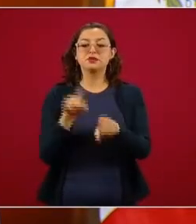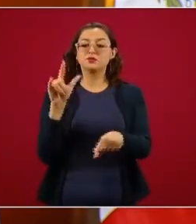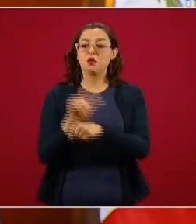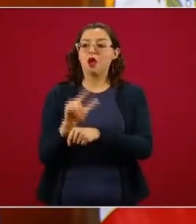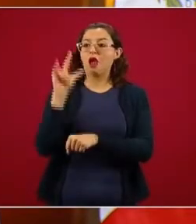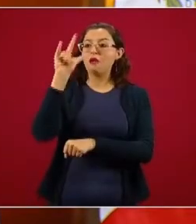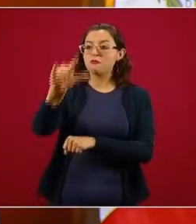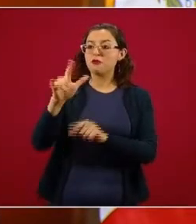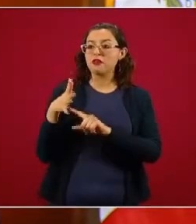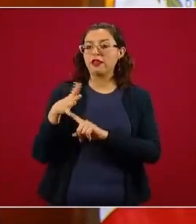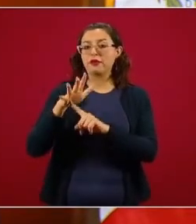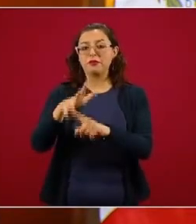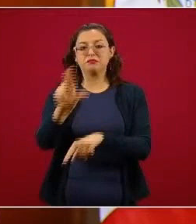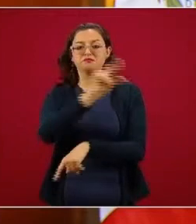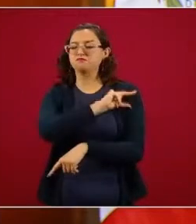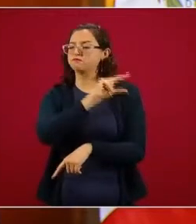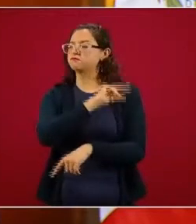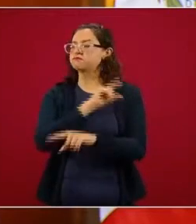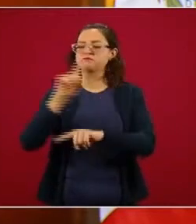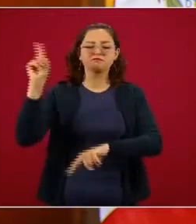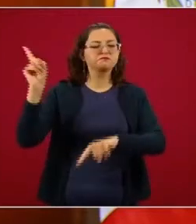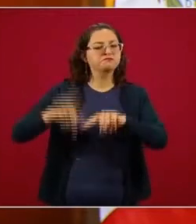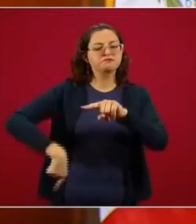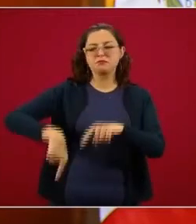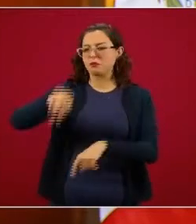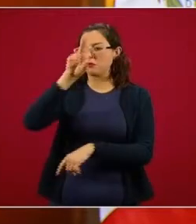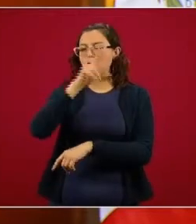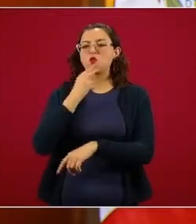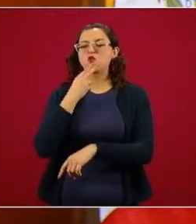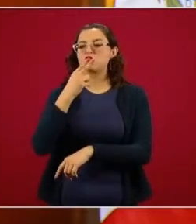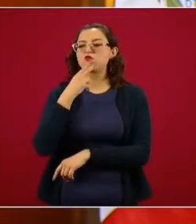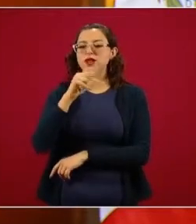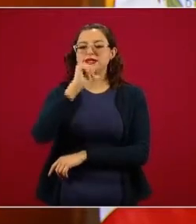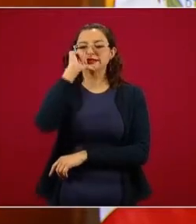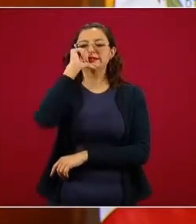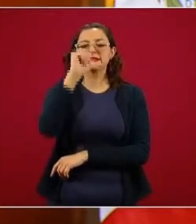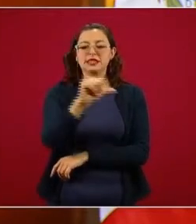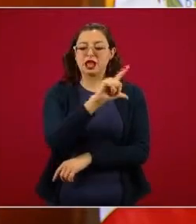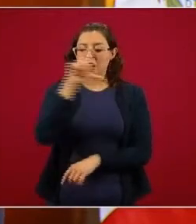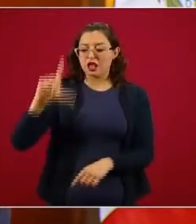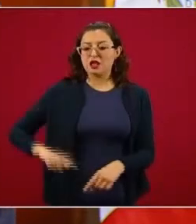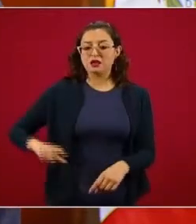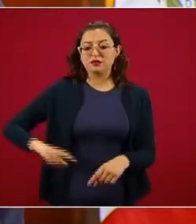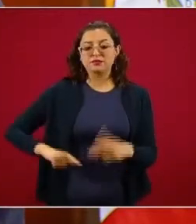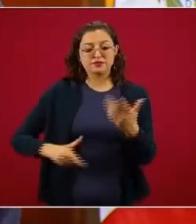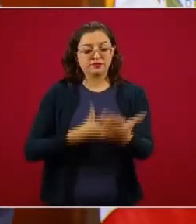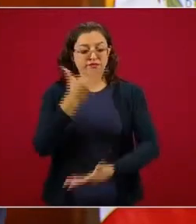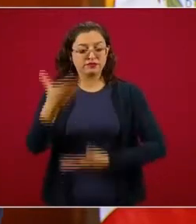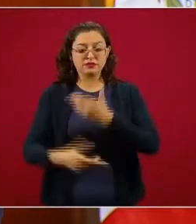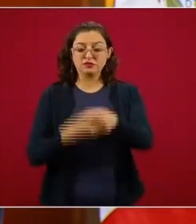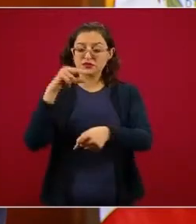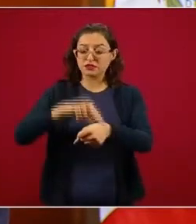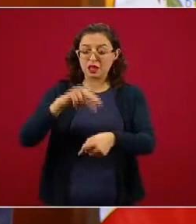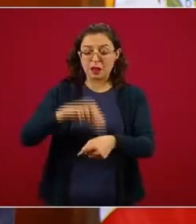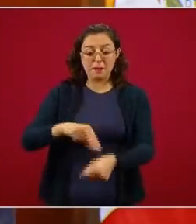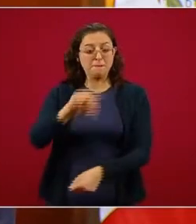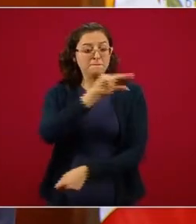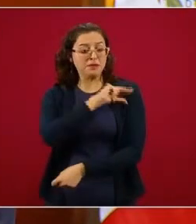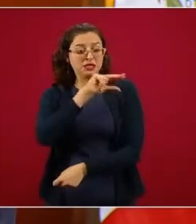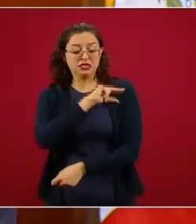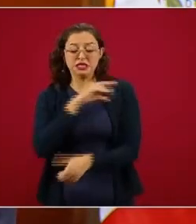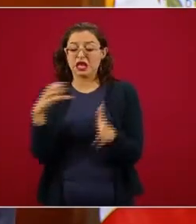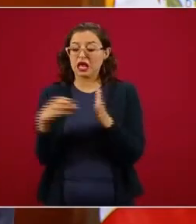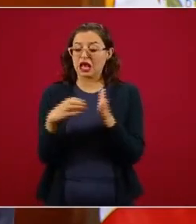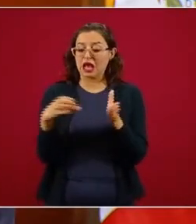y helicópteros. Los servidores públicos ya no disponen de servicio médico privado ni de caja